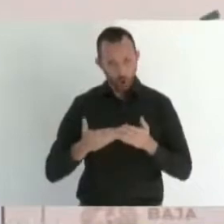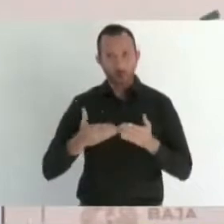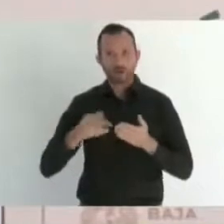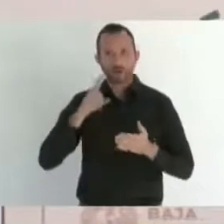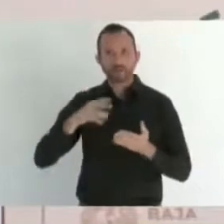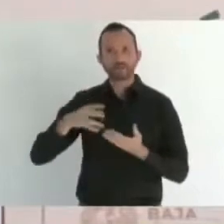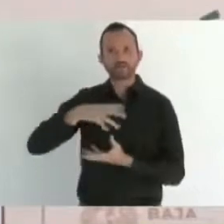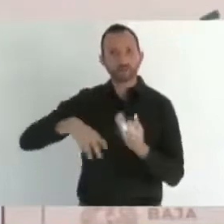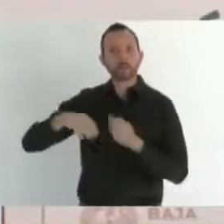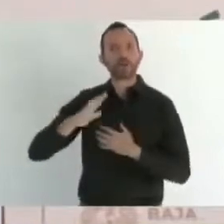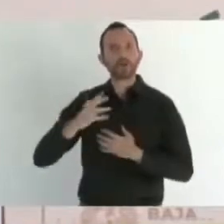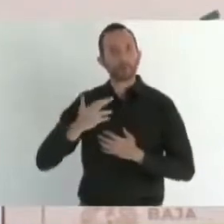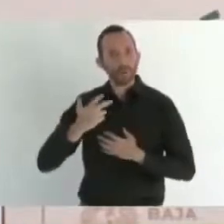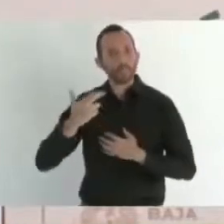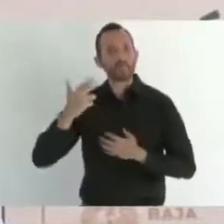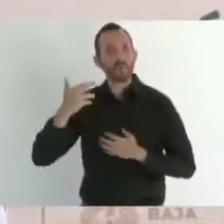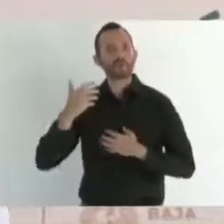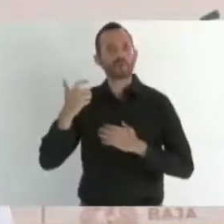aquí